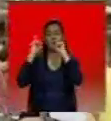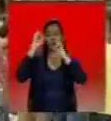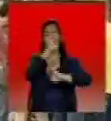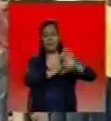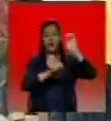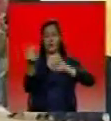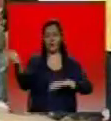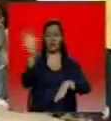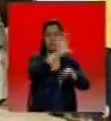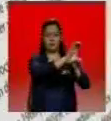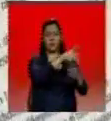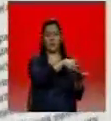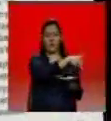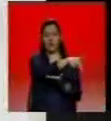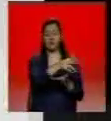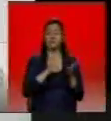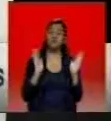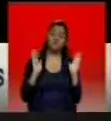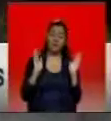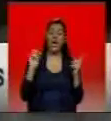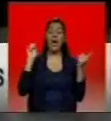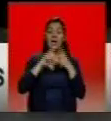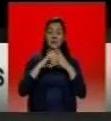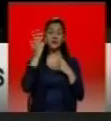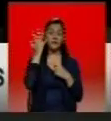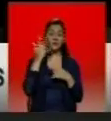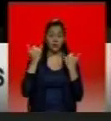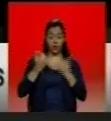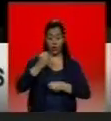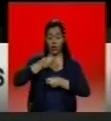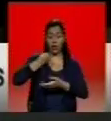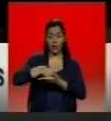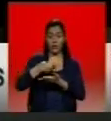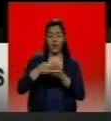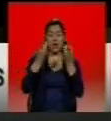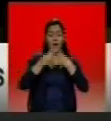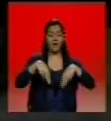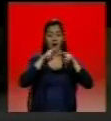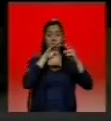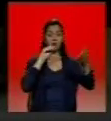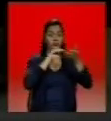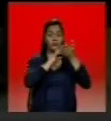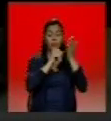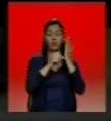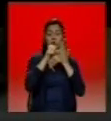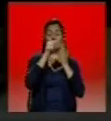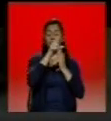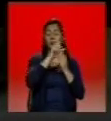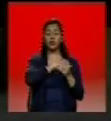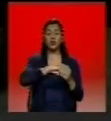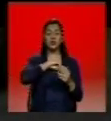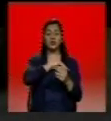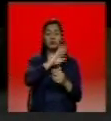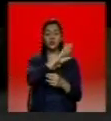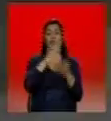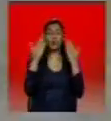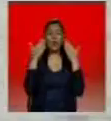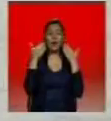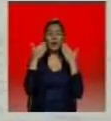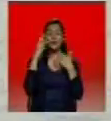instituciones públicas. A la fecha de la compra, el avalúo fijado por el municipio de Guayaquil era de 7.3 millones de